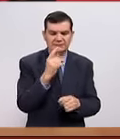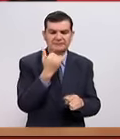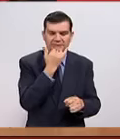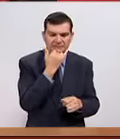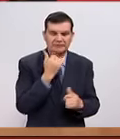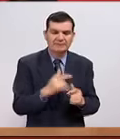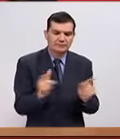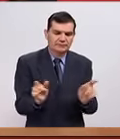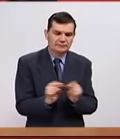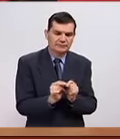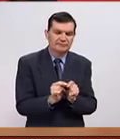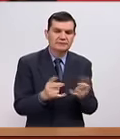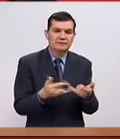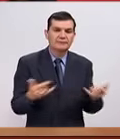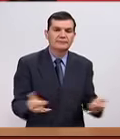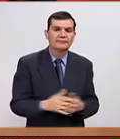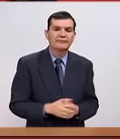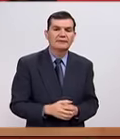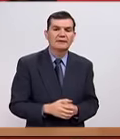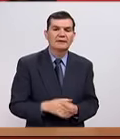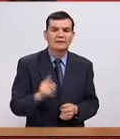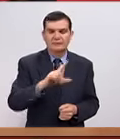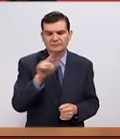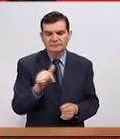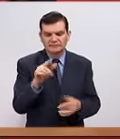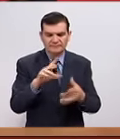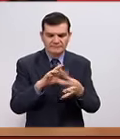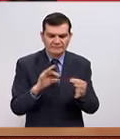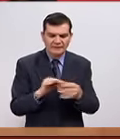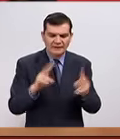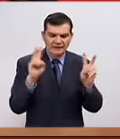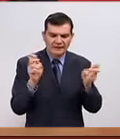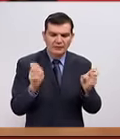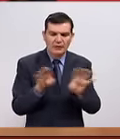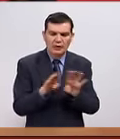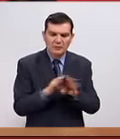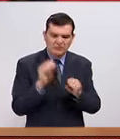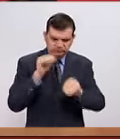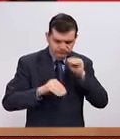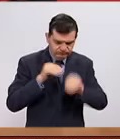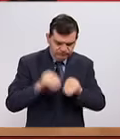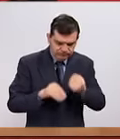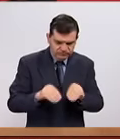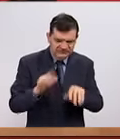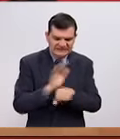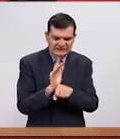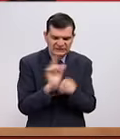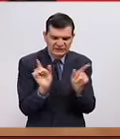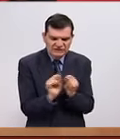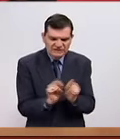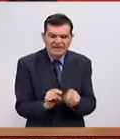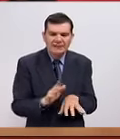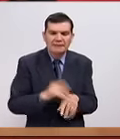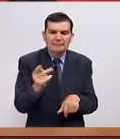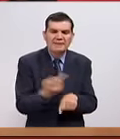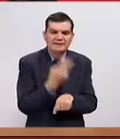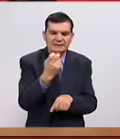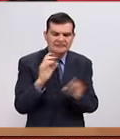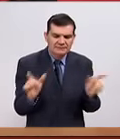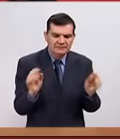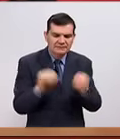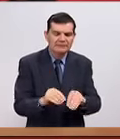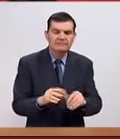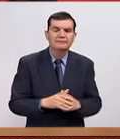eso trata el cortometraje Janet para después retomar otra vez el tema Cómo fue que se construyó este cortometraje qué Tuvo que pasar para llegar a